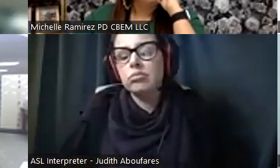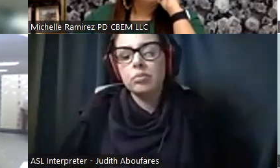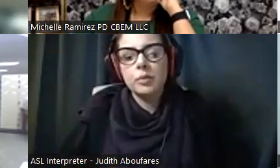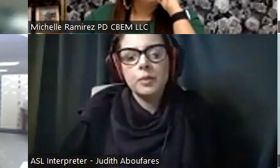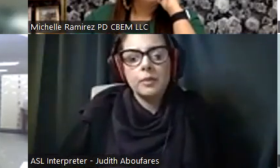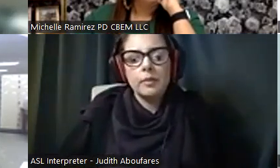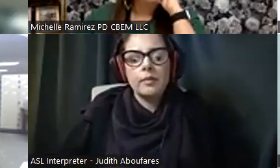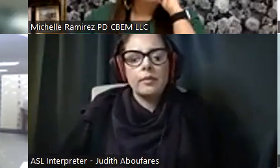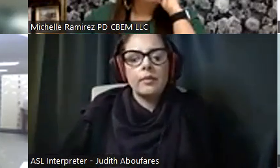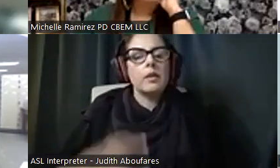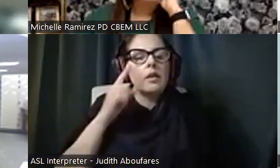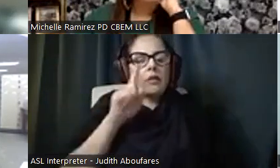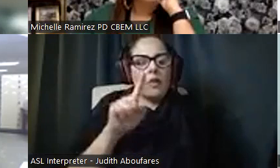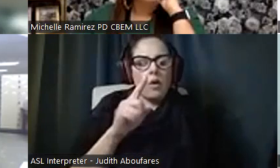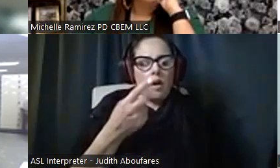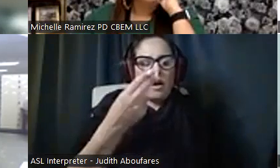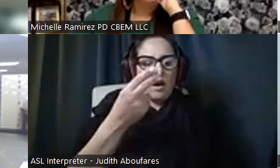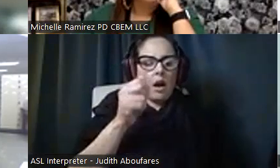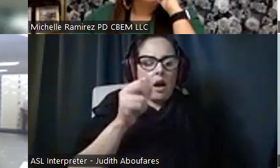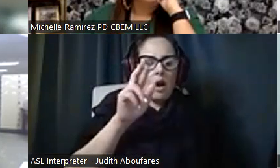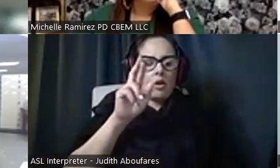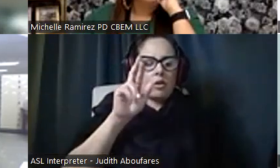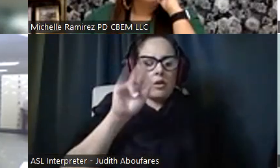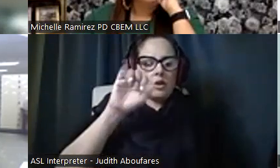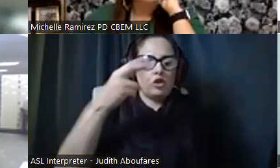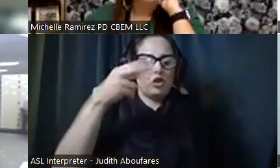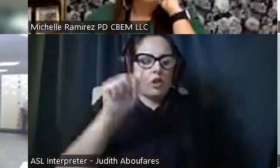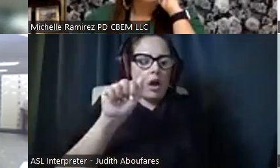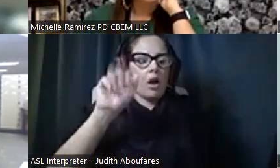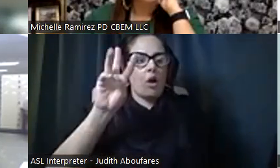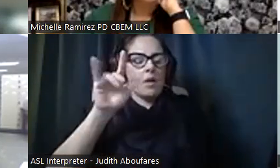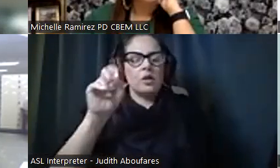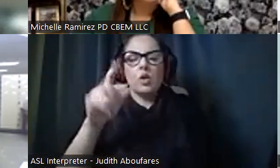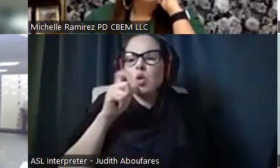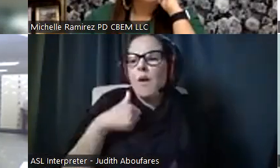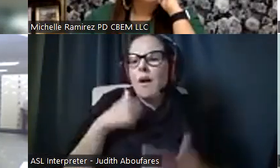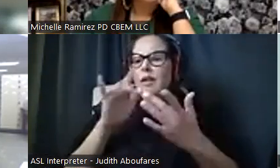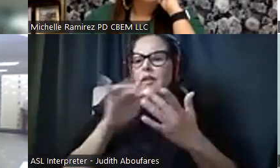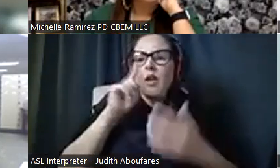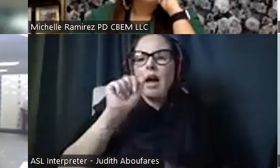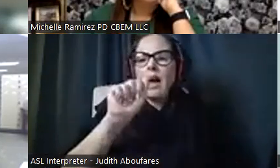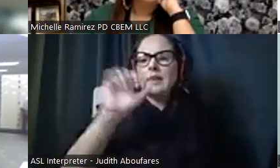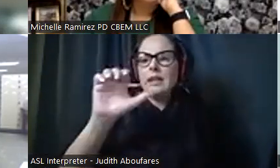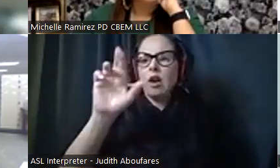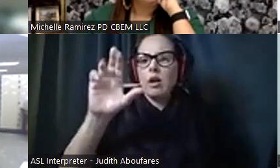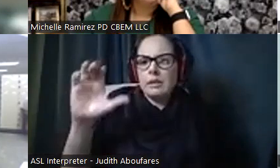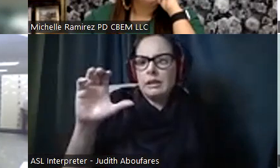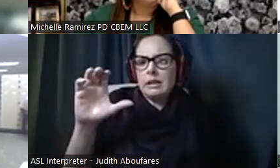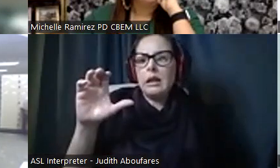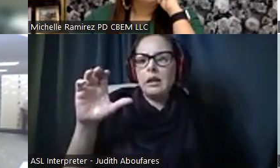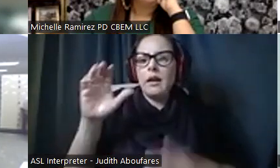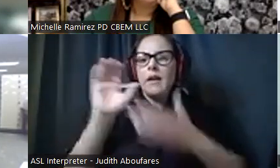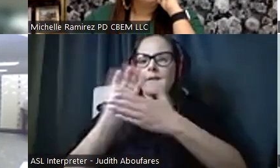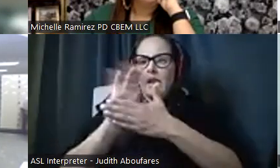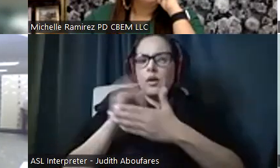esto. Para Harisha, ¿a quién contacto para los videos